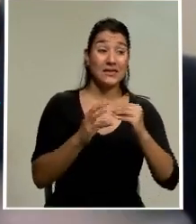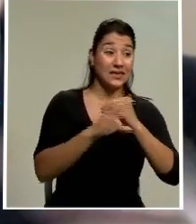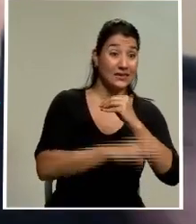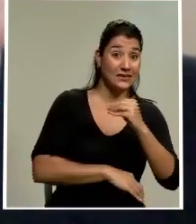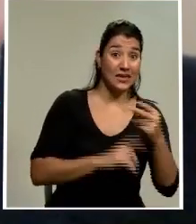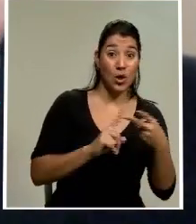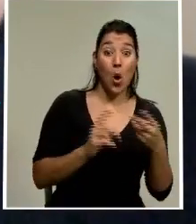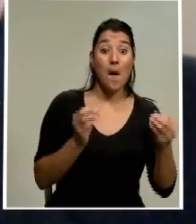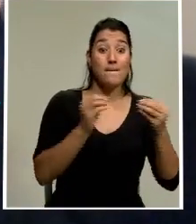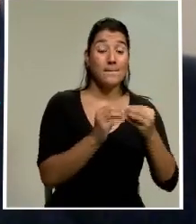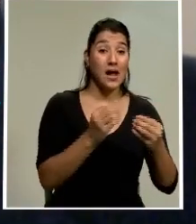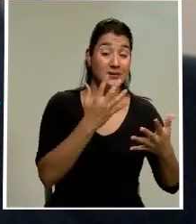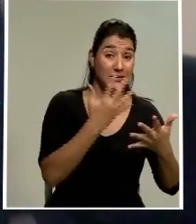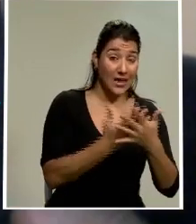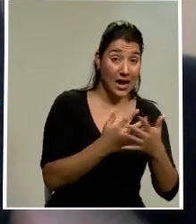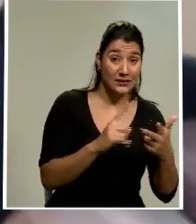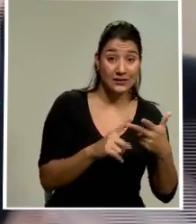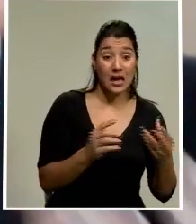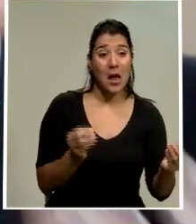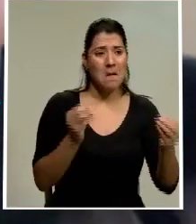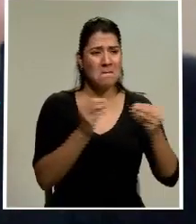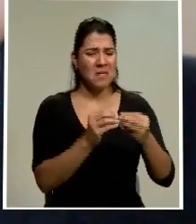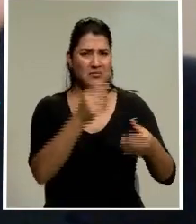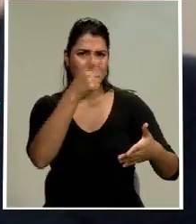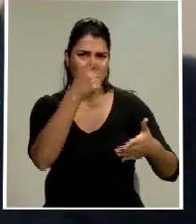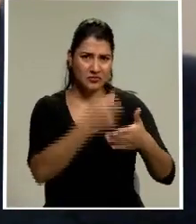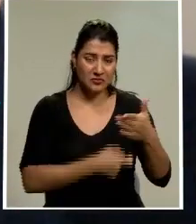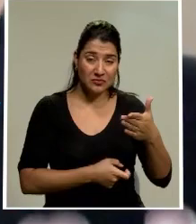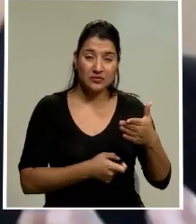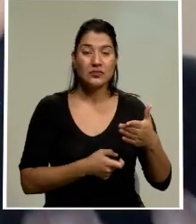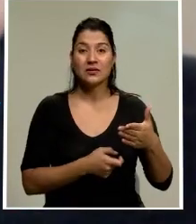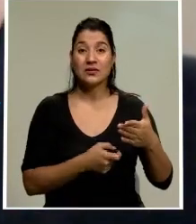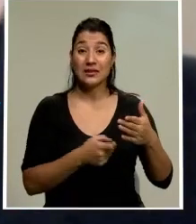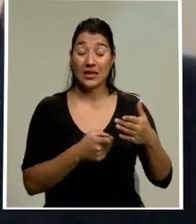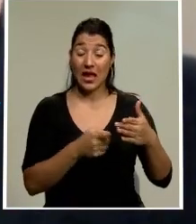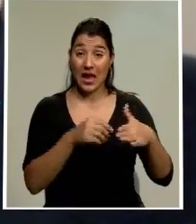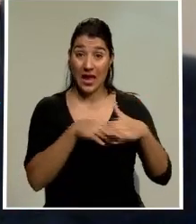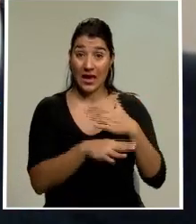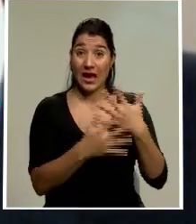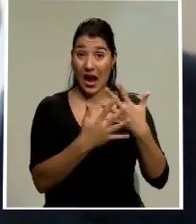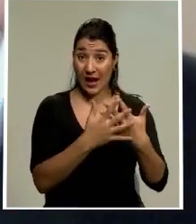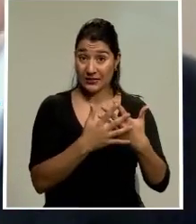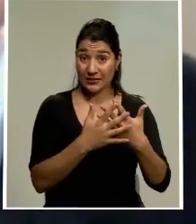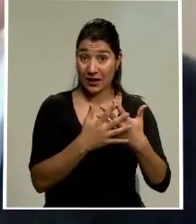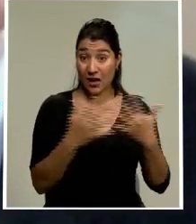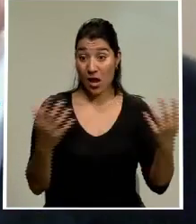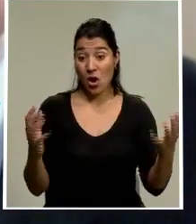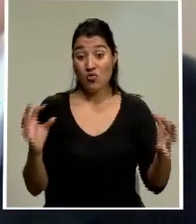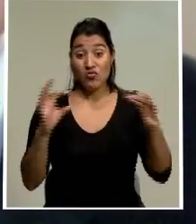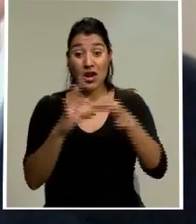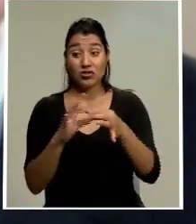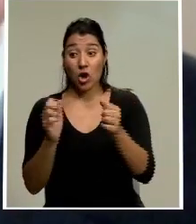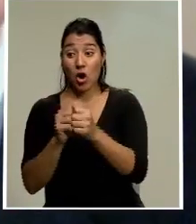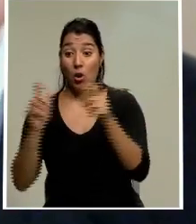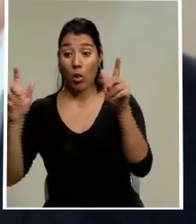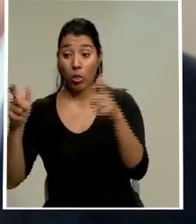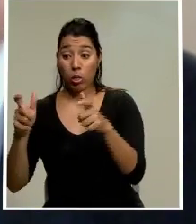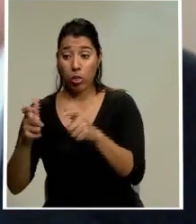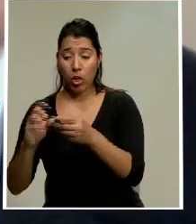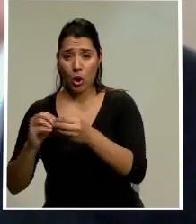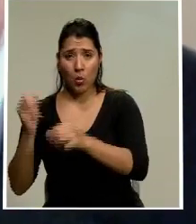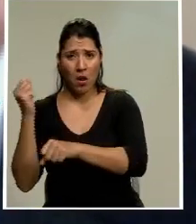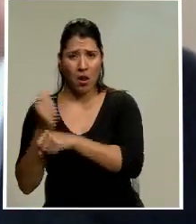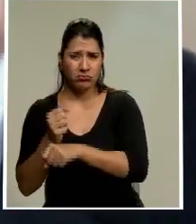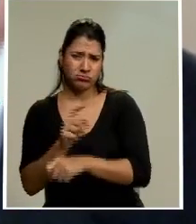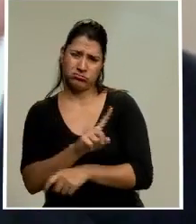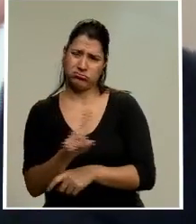mayor encarcelamiento, mayor dureza de los sistemas penales y una disminución del delito. Todo lo contrario,